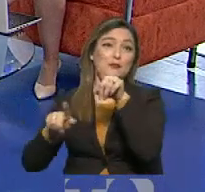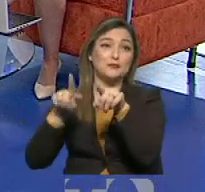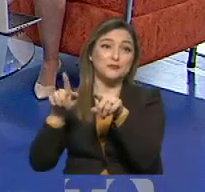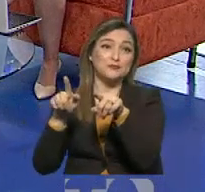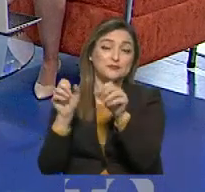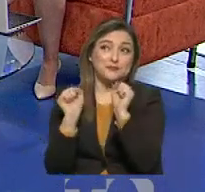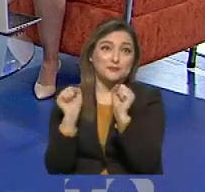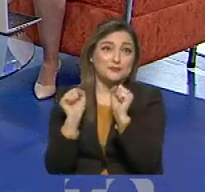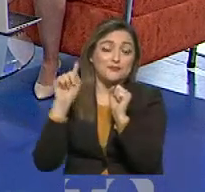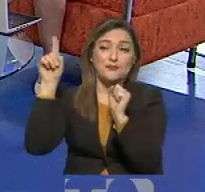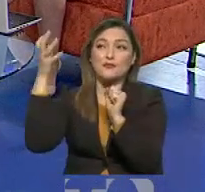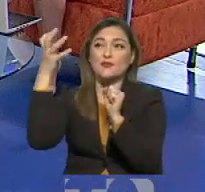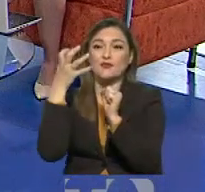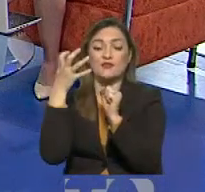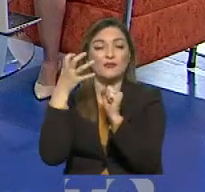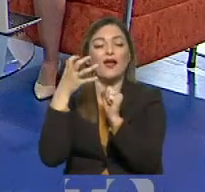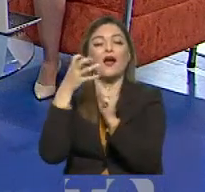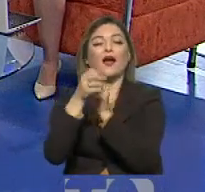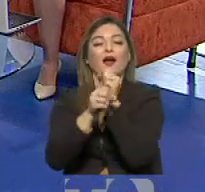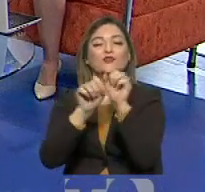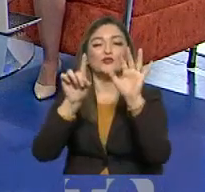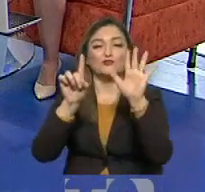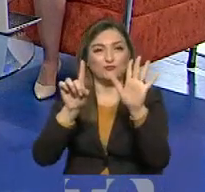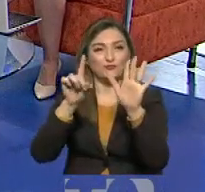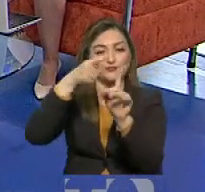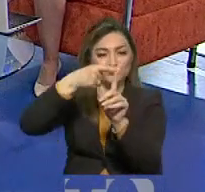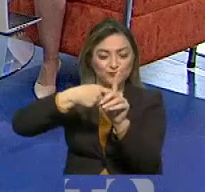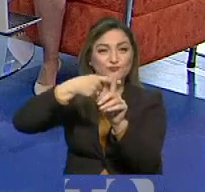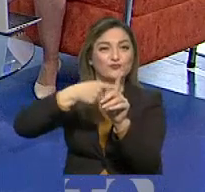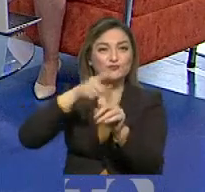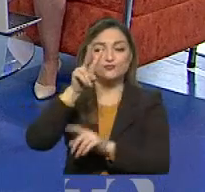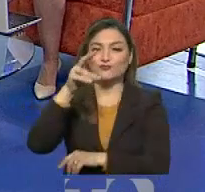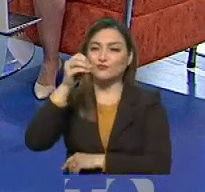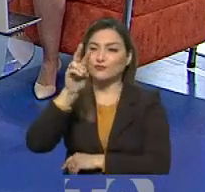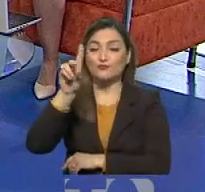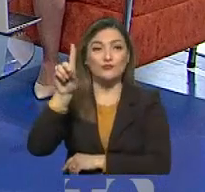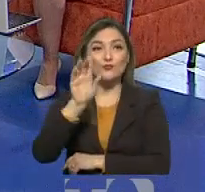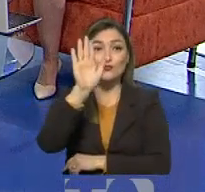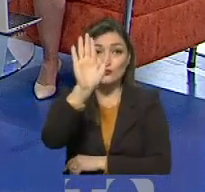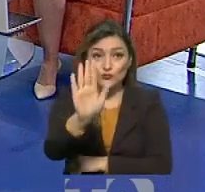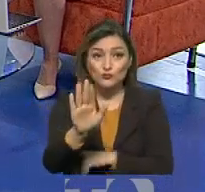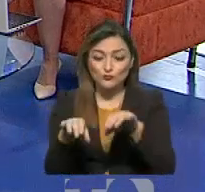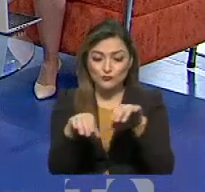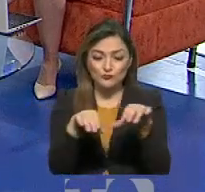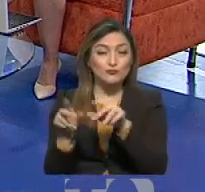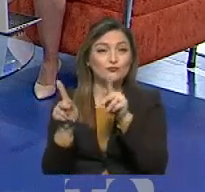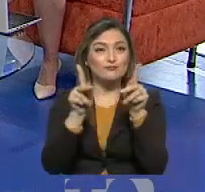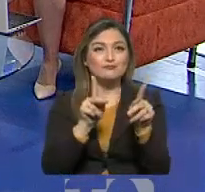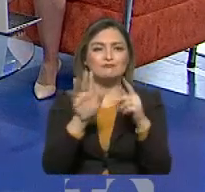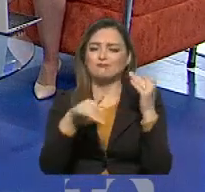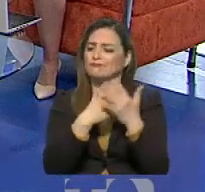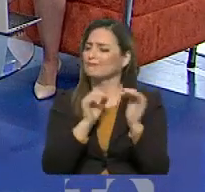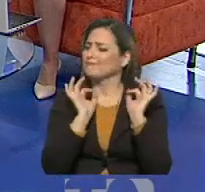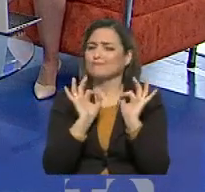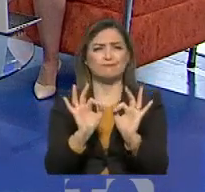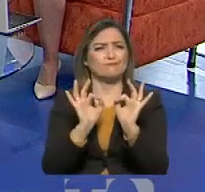Ya estamos en el sexto mes del año. Así que les deseamos mucho éxito en todas las actividades que planifiquen para el día